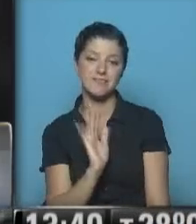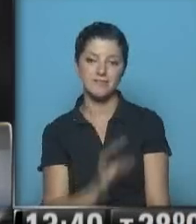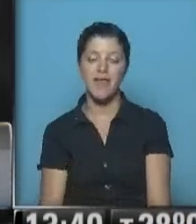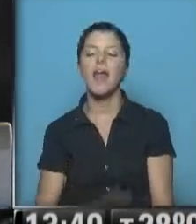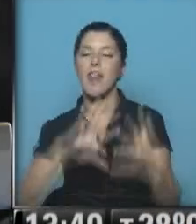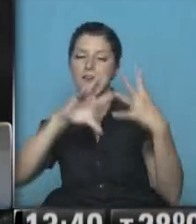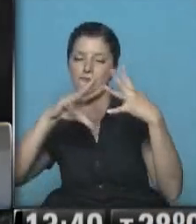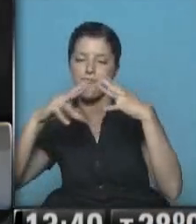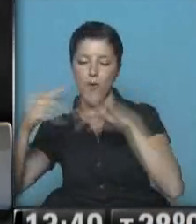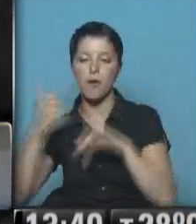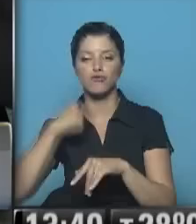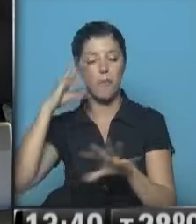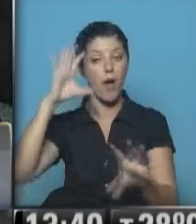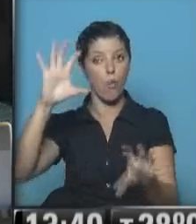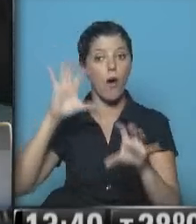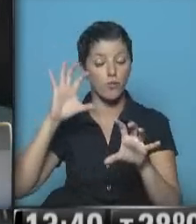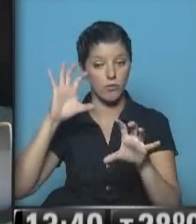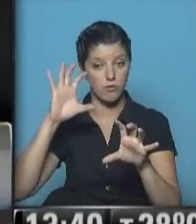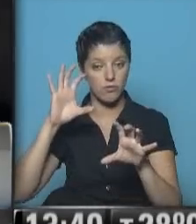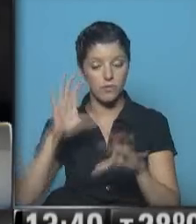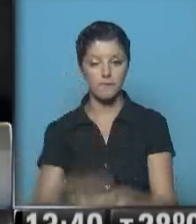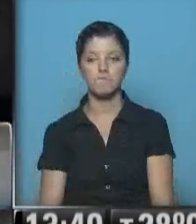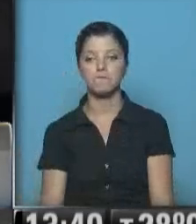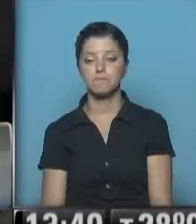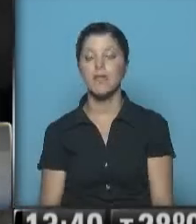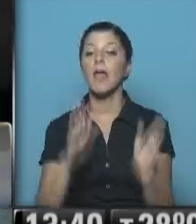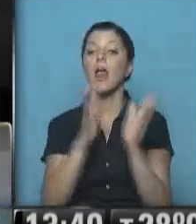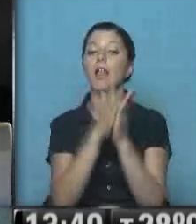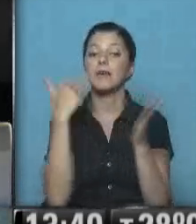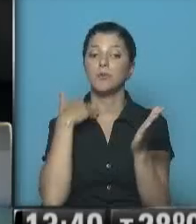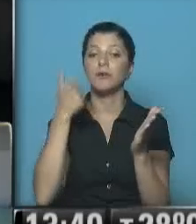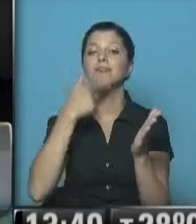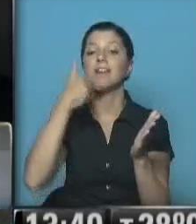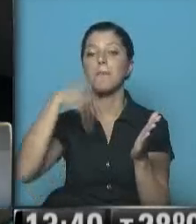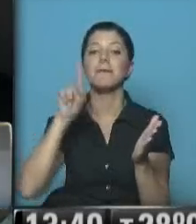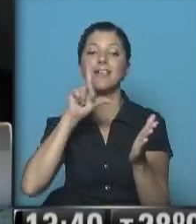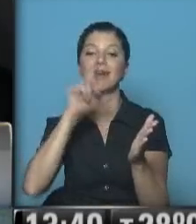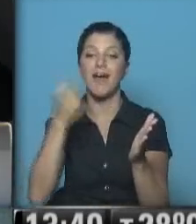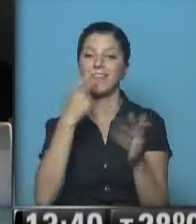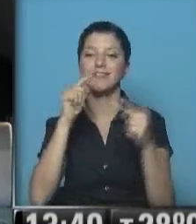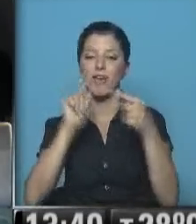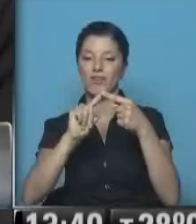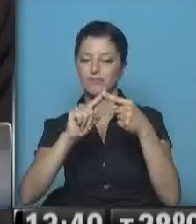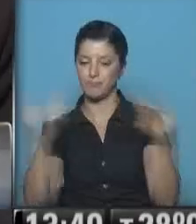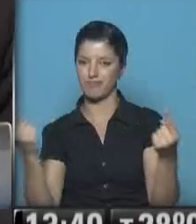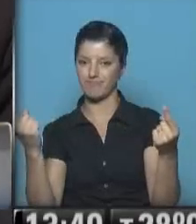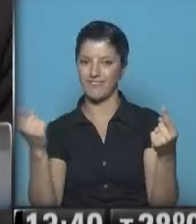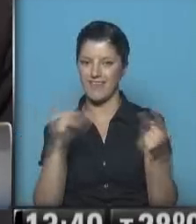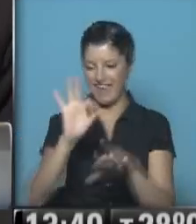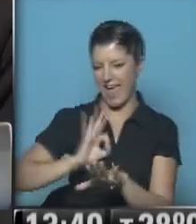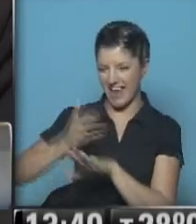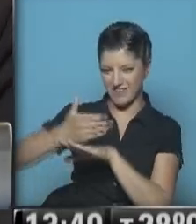¿no? Que se dio. Como yo recuerdo el libro de Samir Amin, La desconexión, que justamente varios años